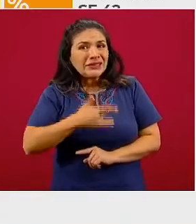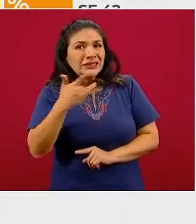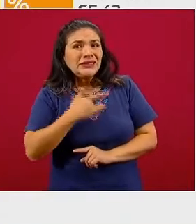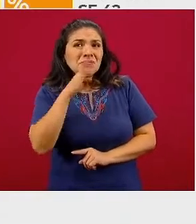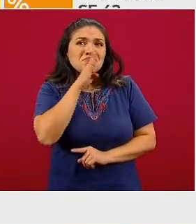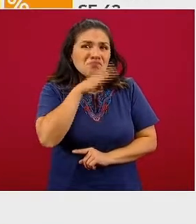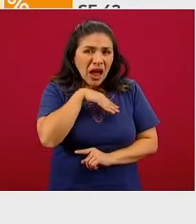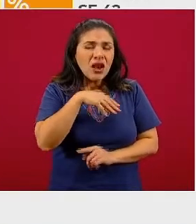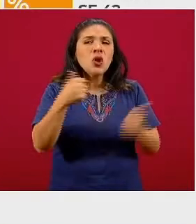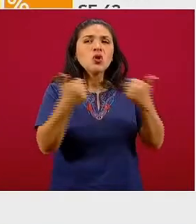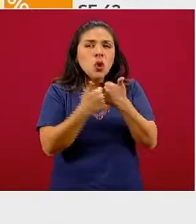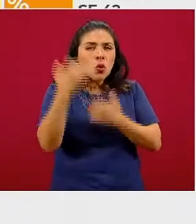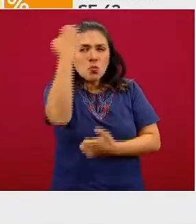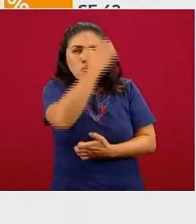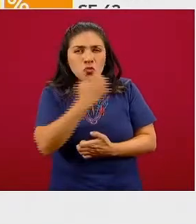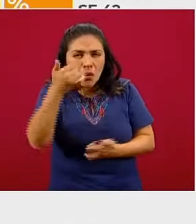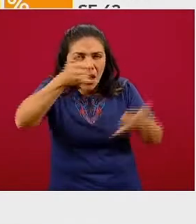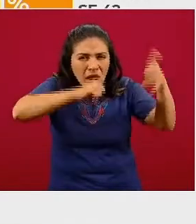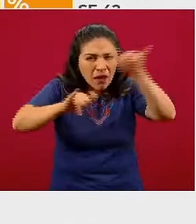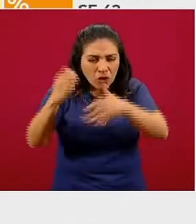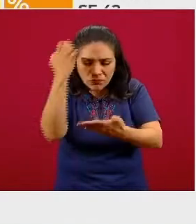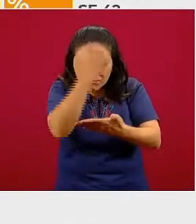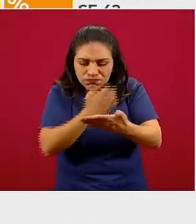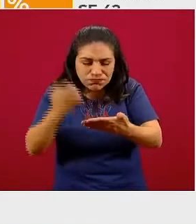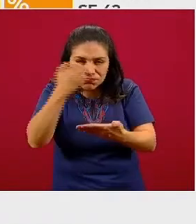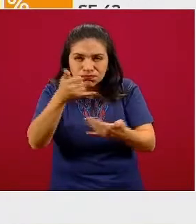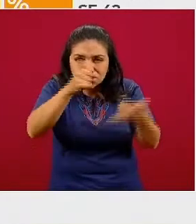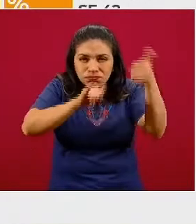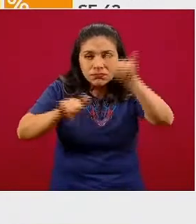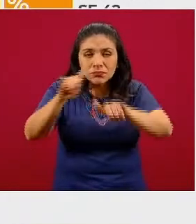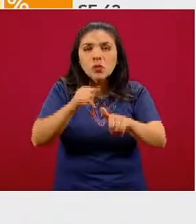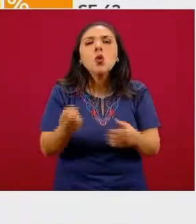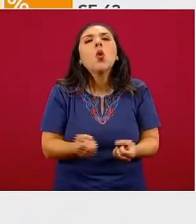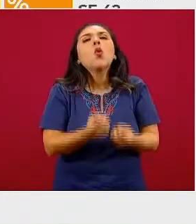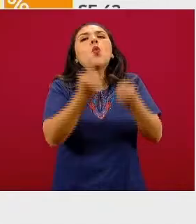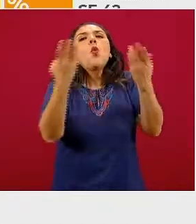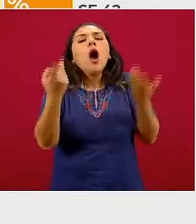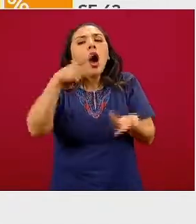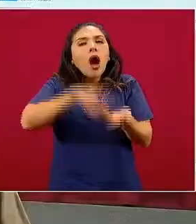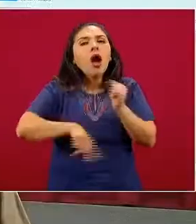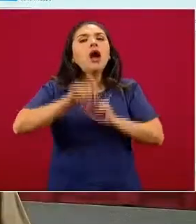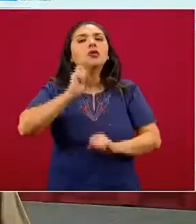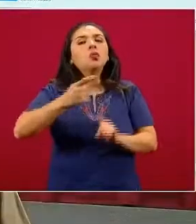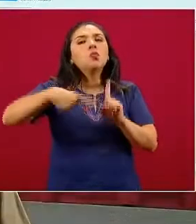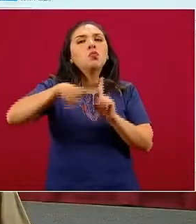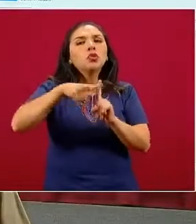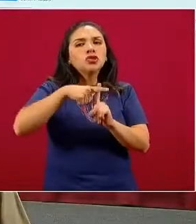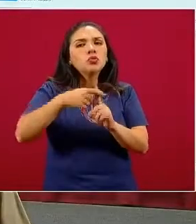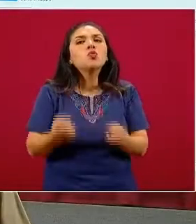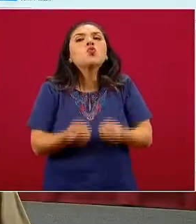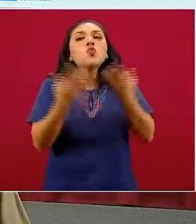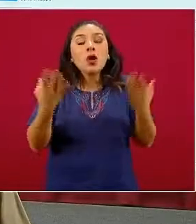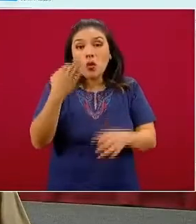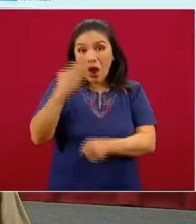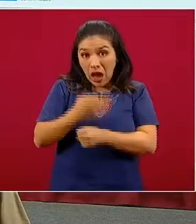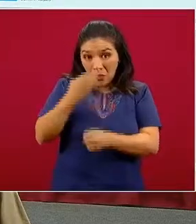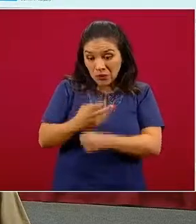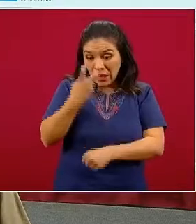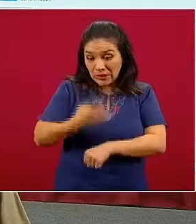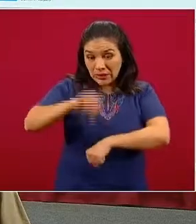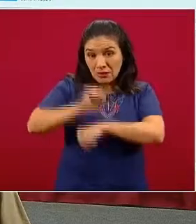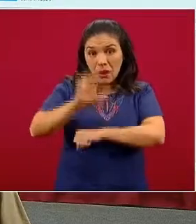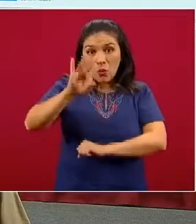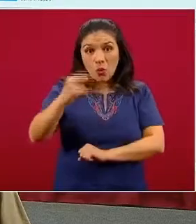síntomas, que se les toma una muestra para análisis de laboratorios, ¿cuántos resultan positivos? En este momento, para la